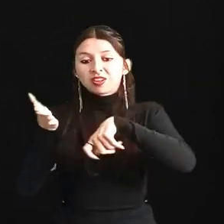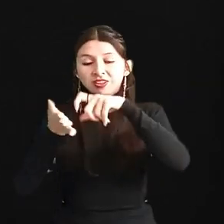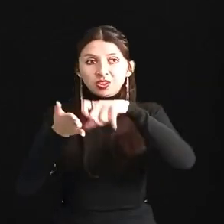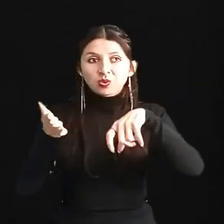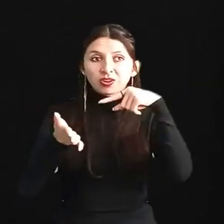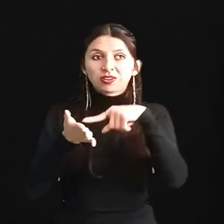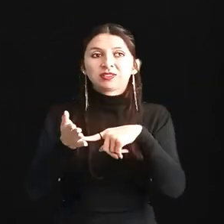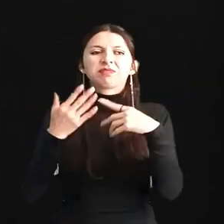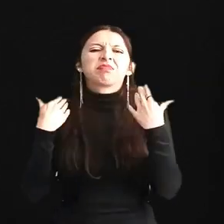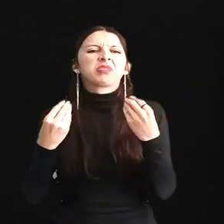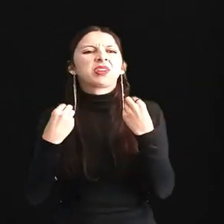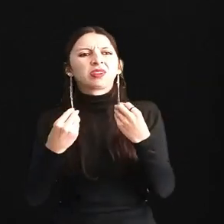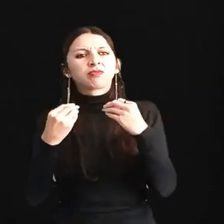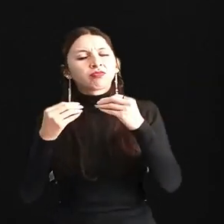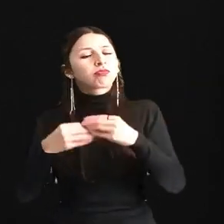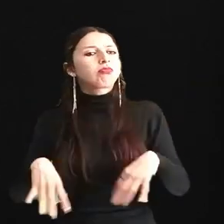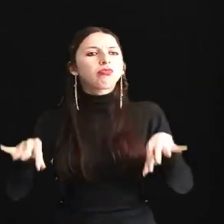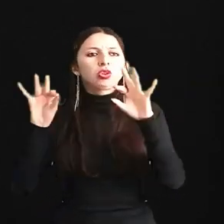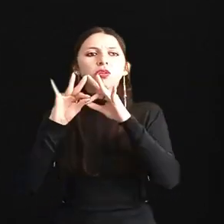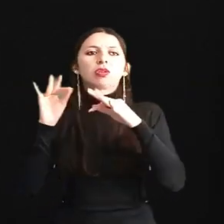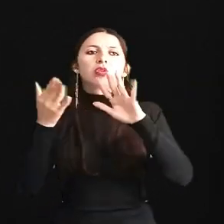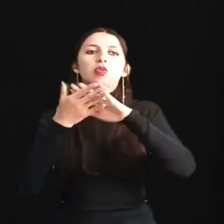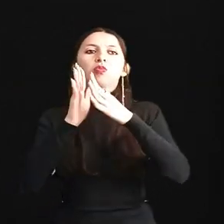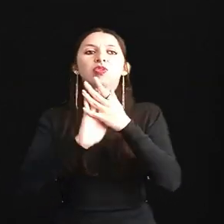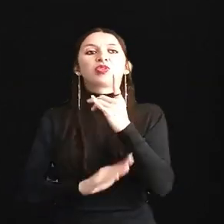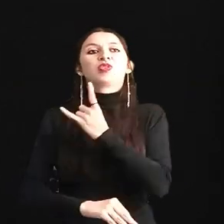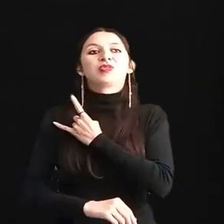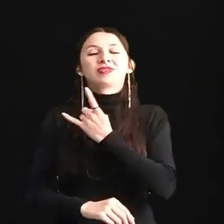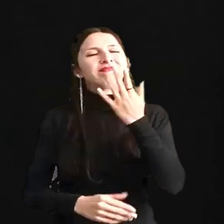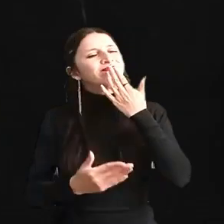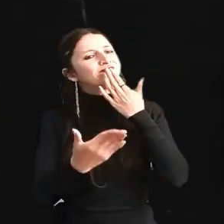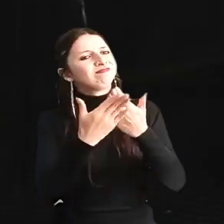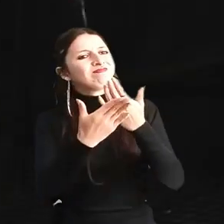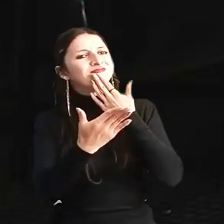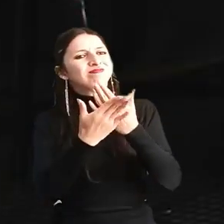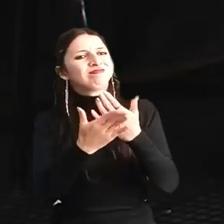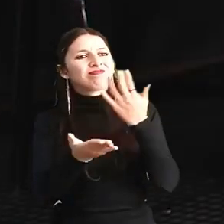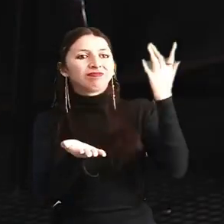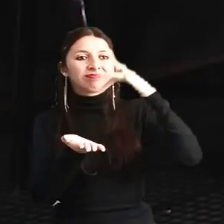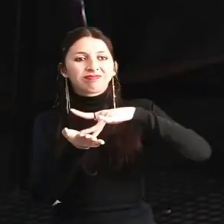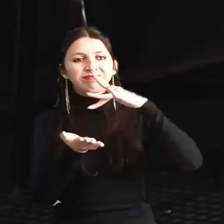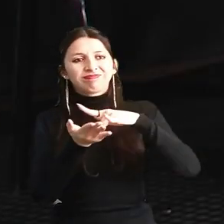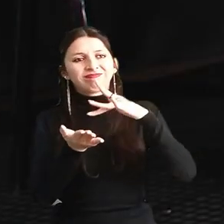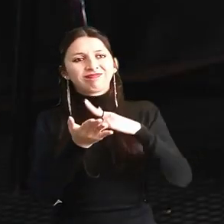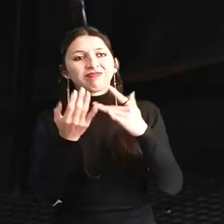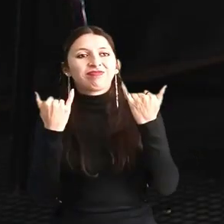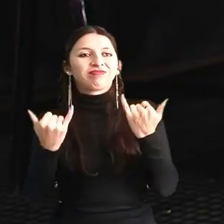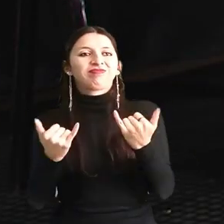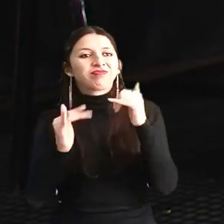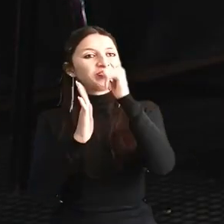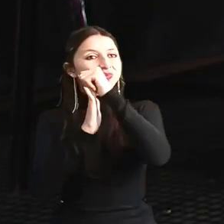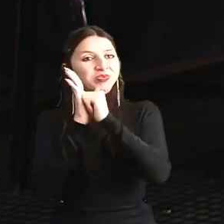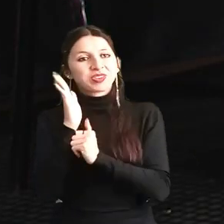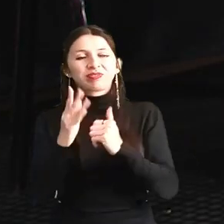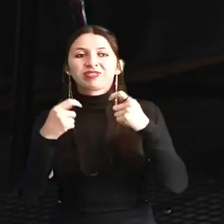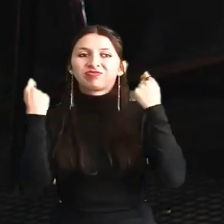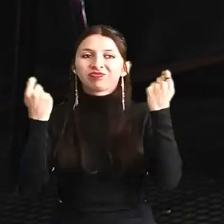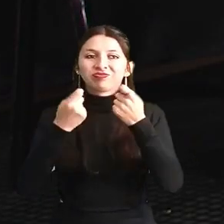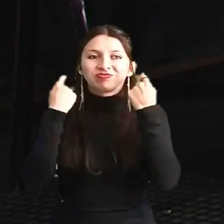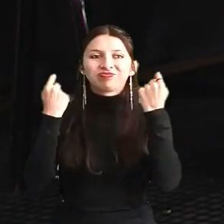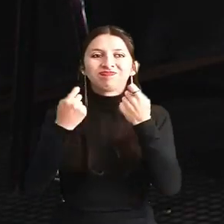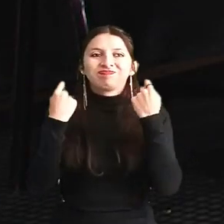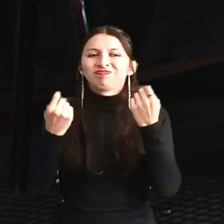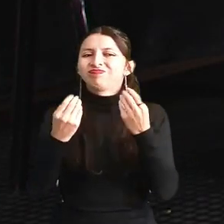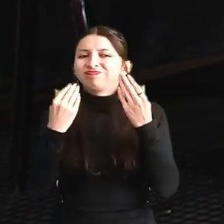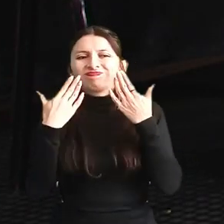bien importantes para una comunidad Universitaria si es que gracias infinitas también por participar en contexto y realidad y auguramos